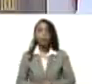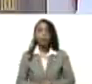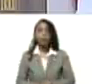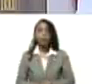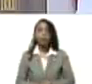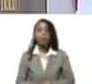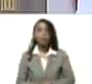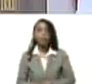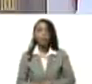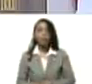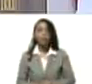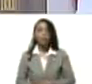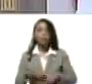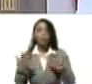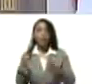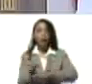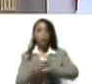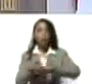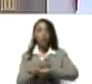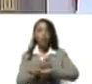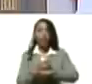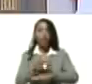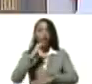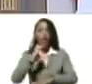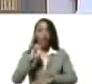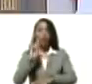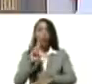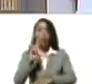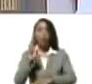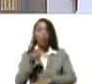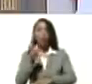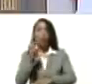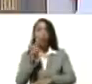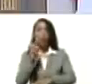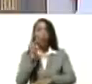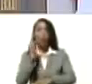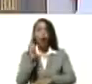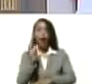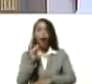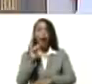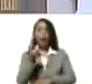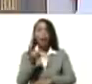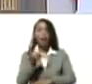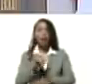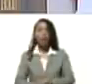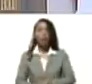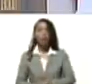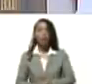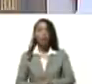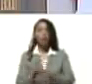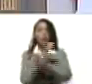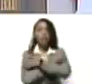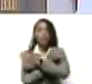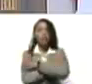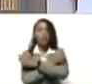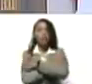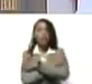y al gobierno de uruguay hermanos gobierno de kuwait y felicitamos